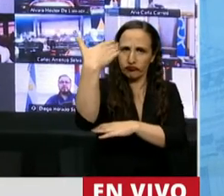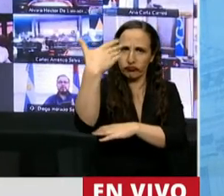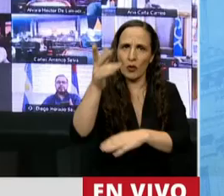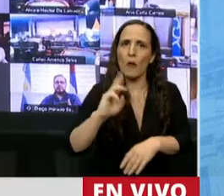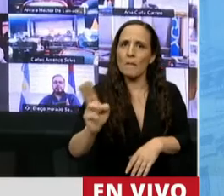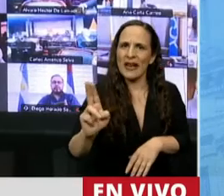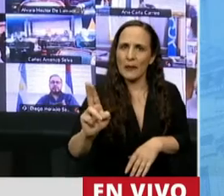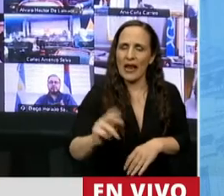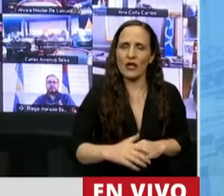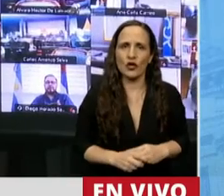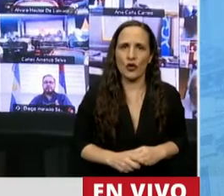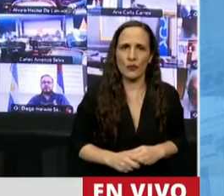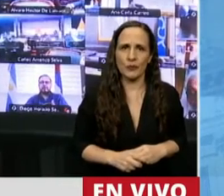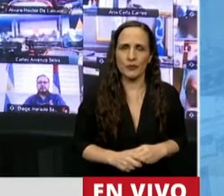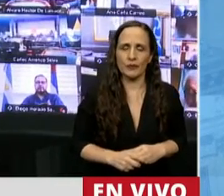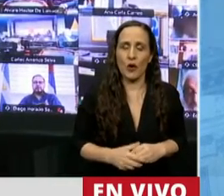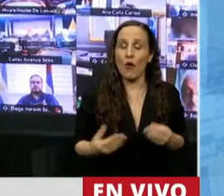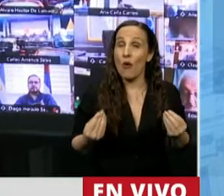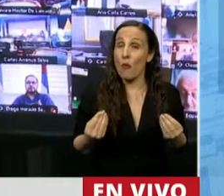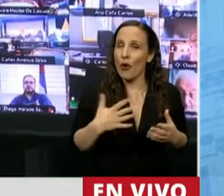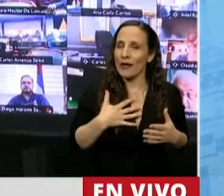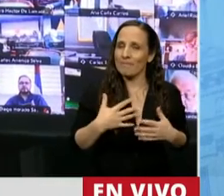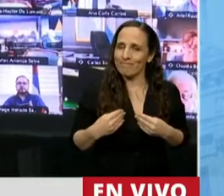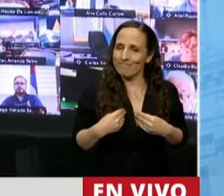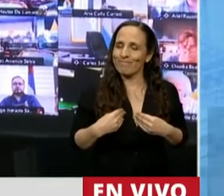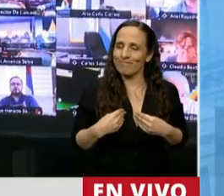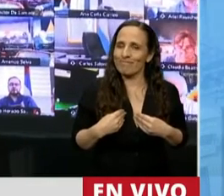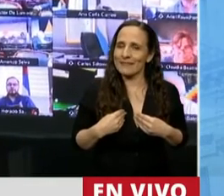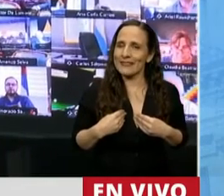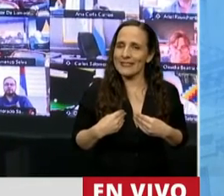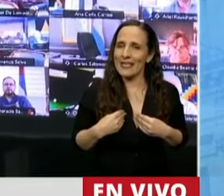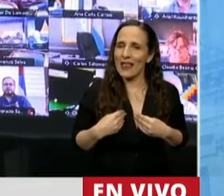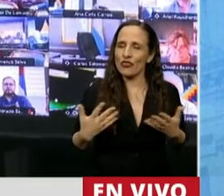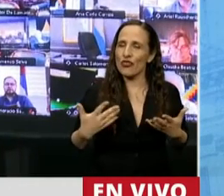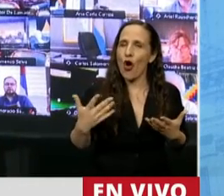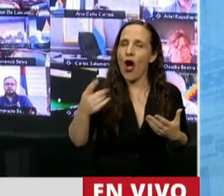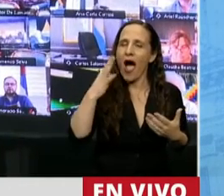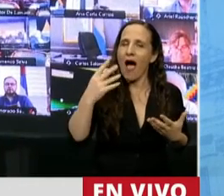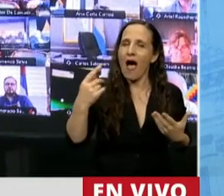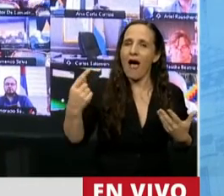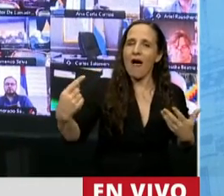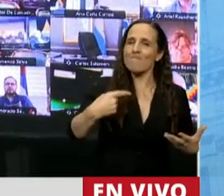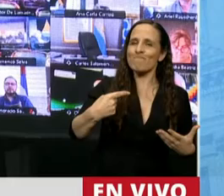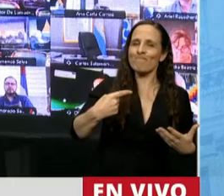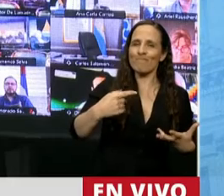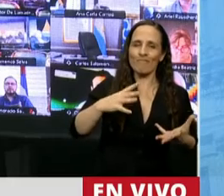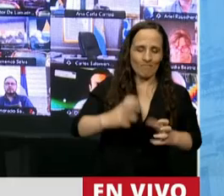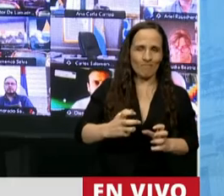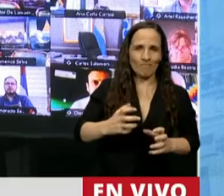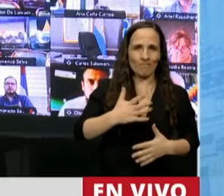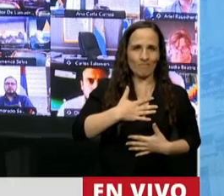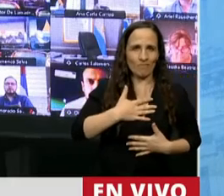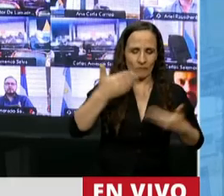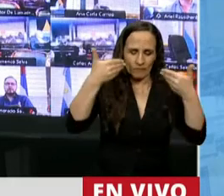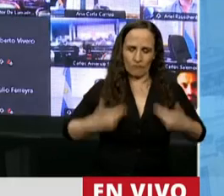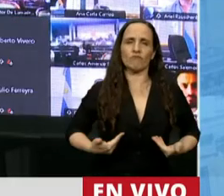privilegio porque siento que estoy afectado, lesionado y vulnerado en mi decoro